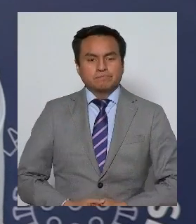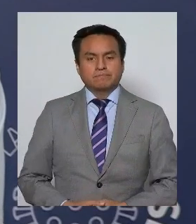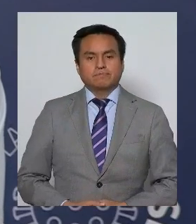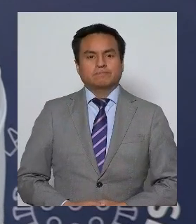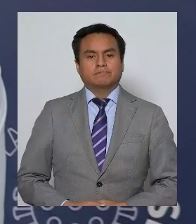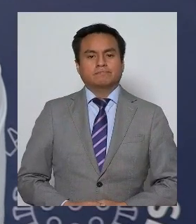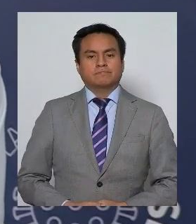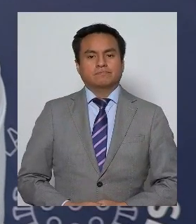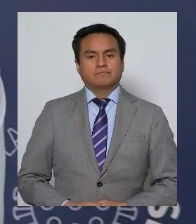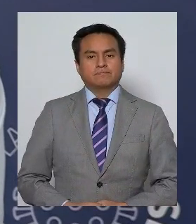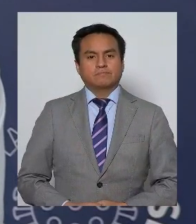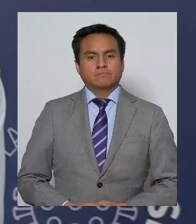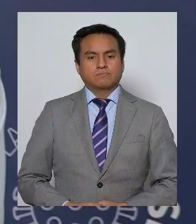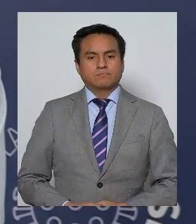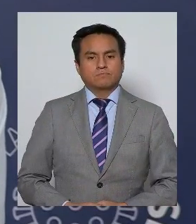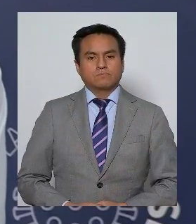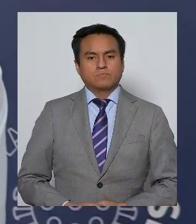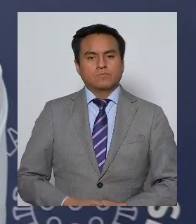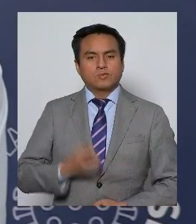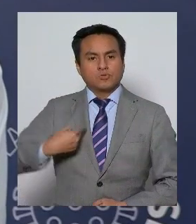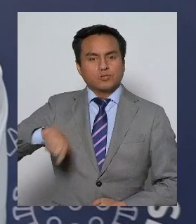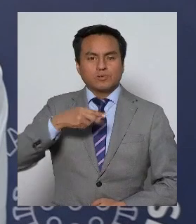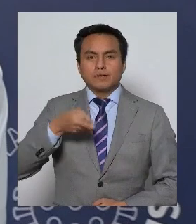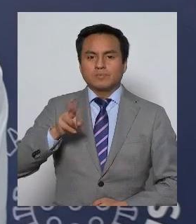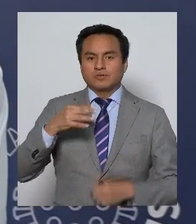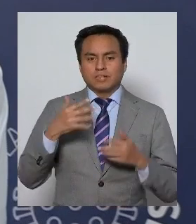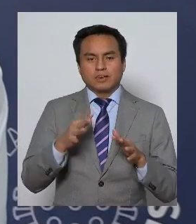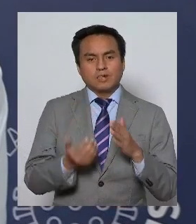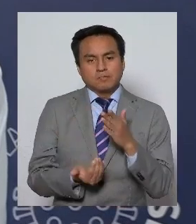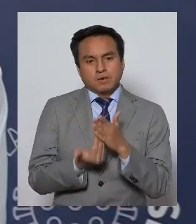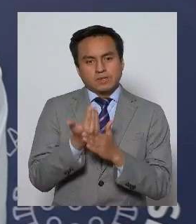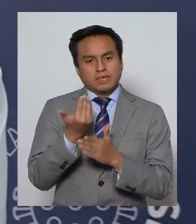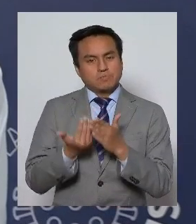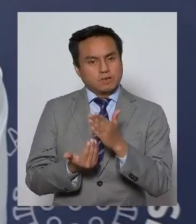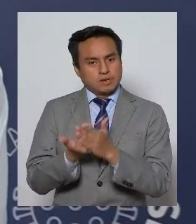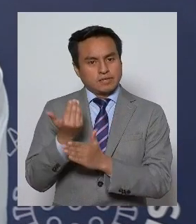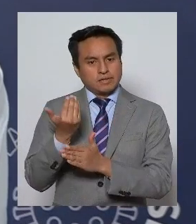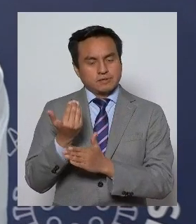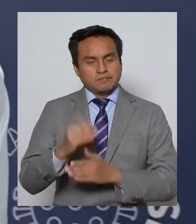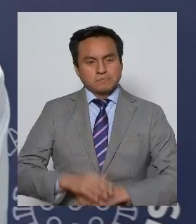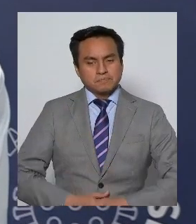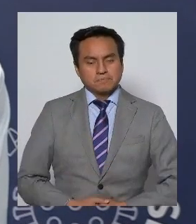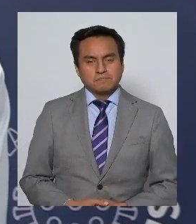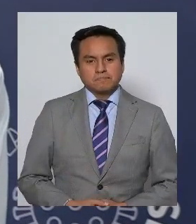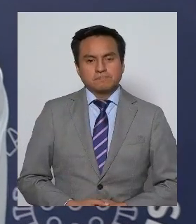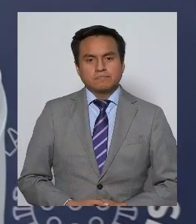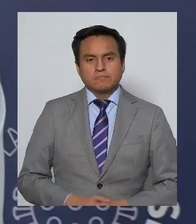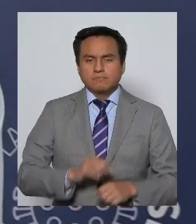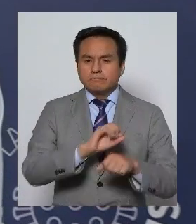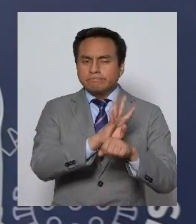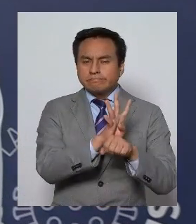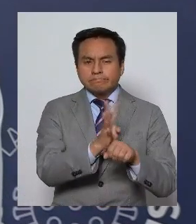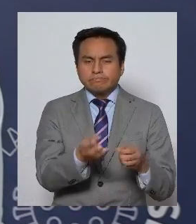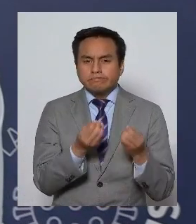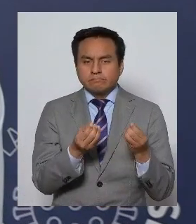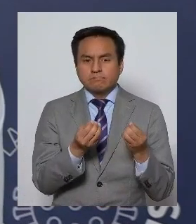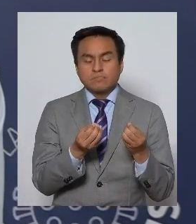Como hemos repetido todas las mañanas, el coronavirus no da espacio,